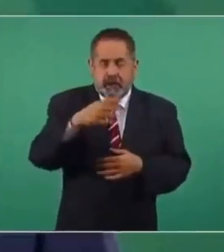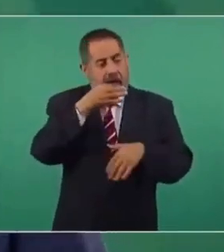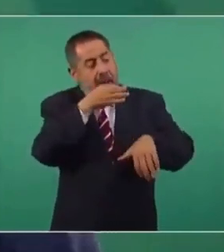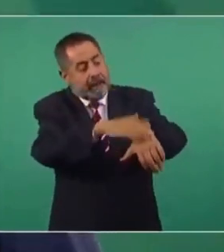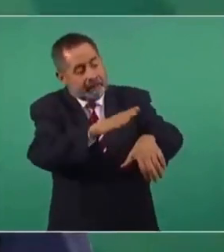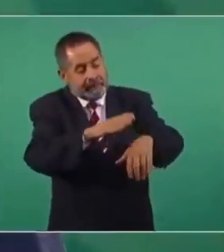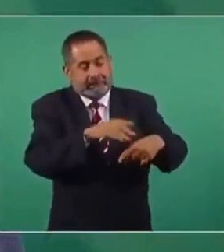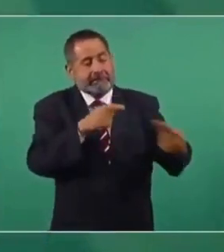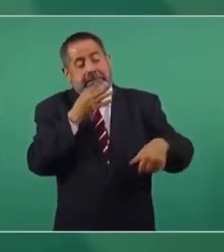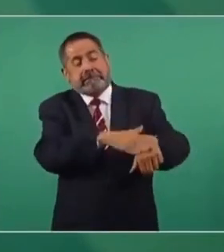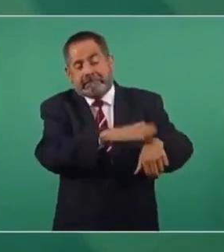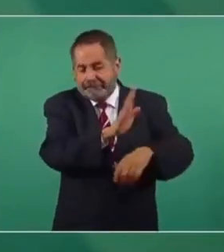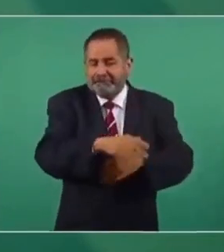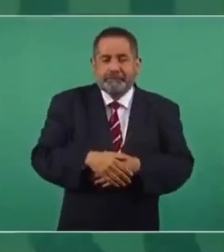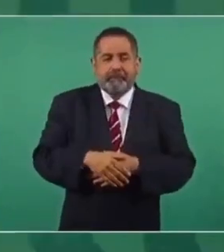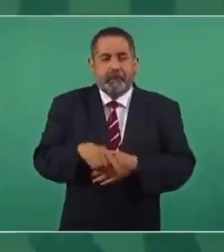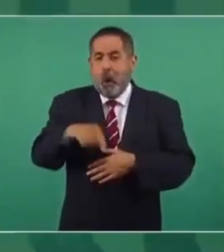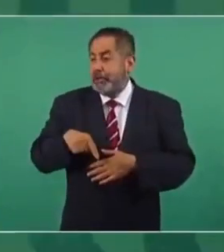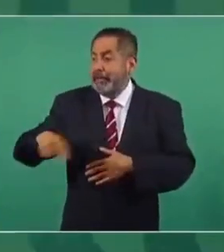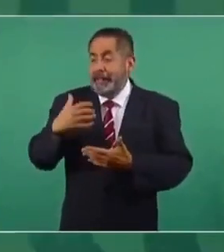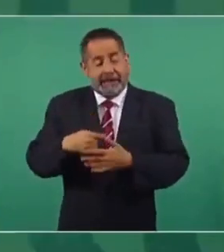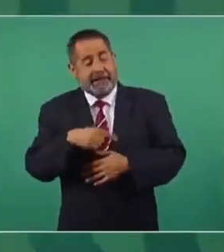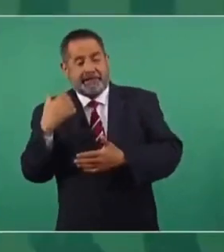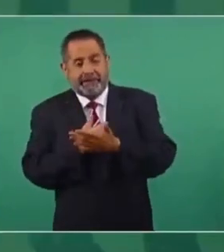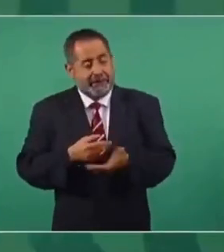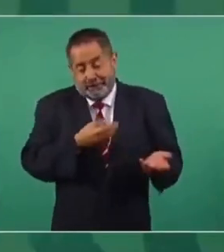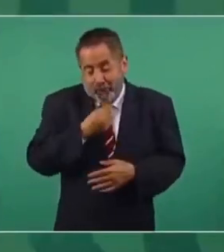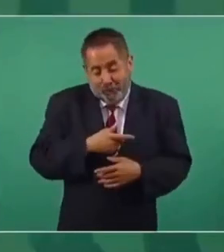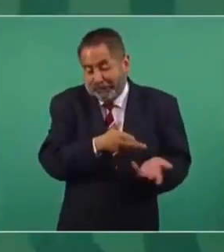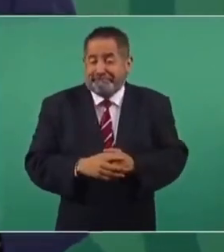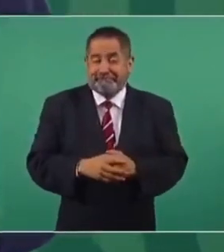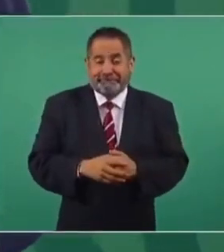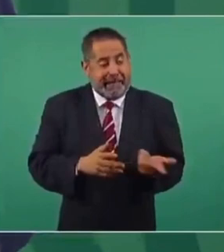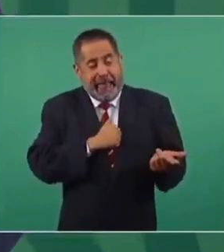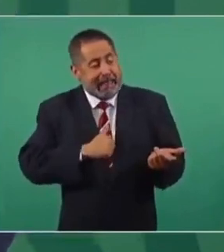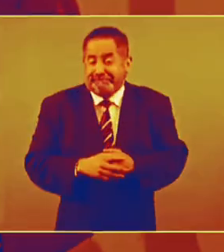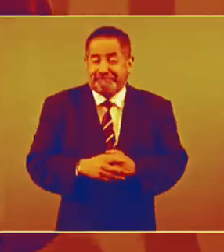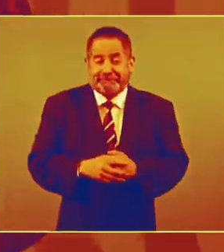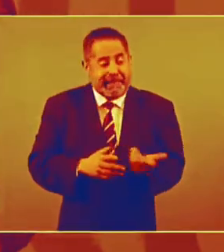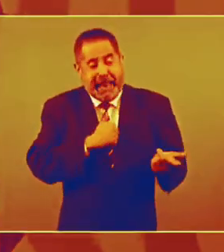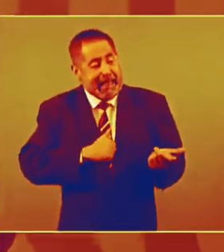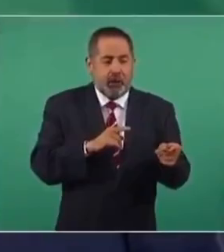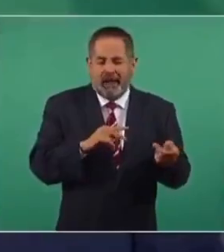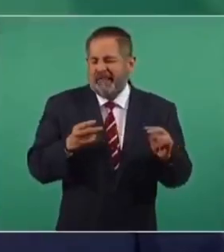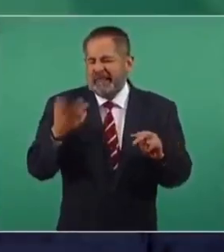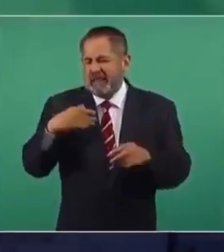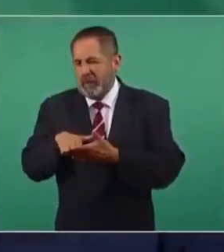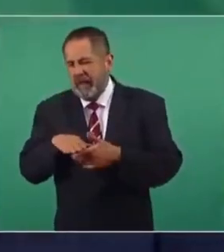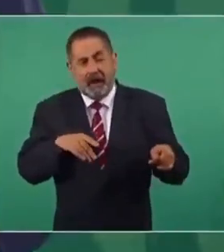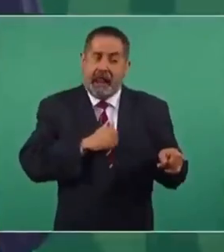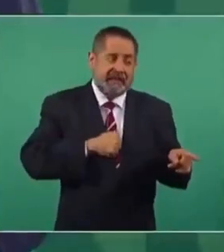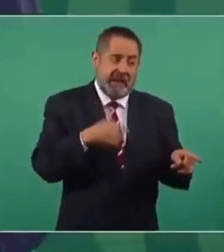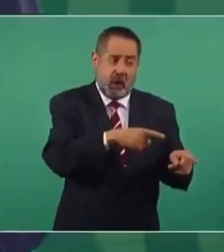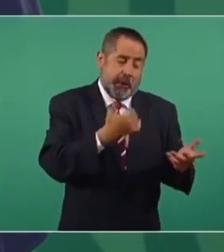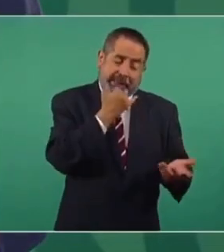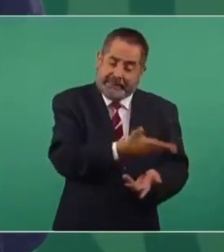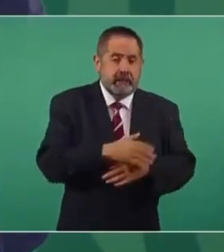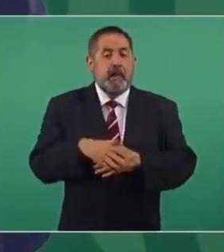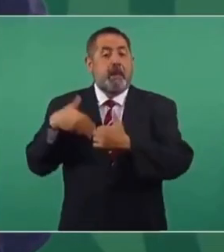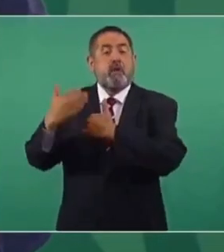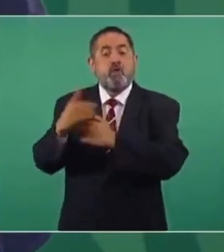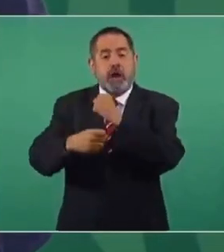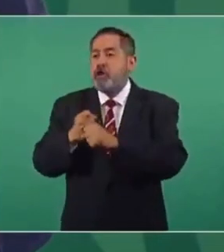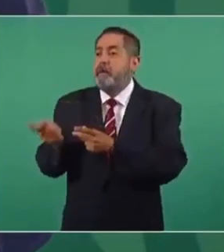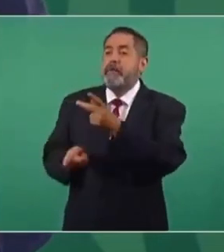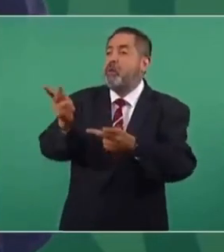los mando a decir a mis adversarios. No se pudo ahora, ni modo. Lástima, Fifi, lástima, Fifi. Pero ahí viene la